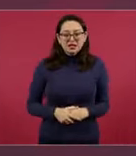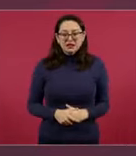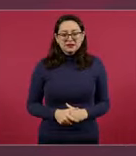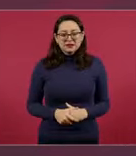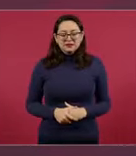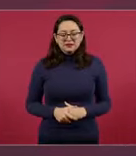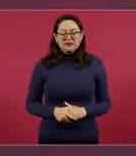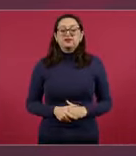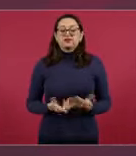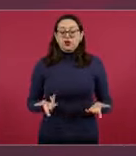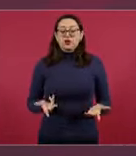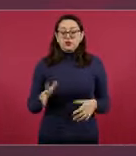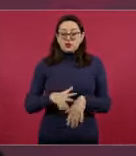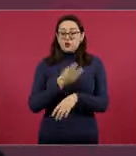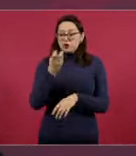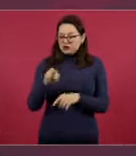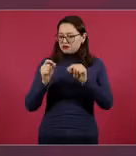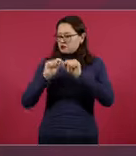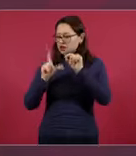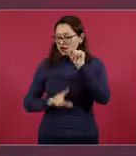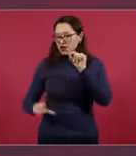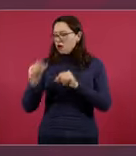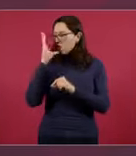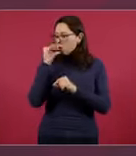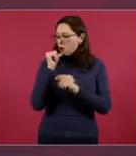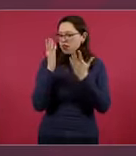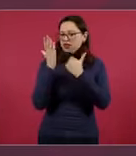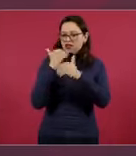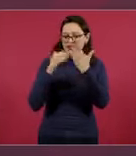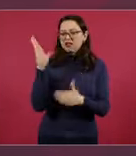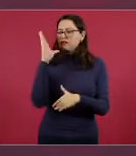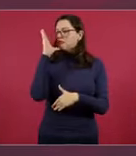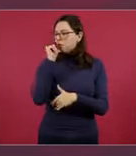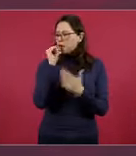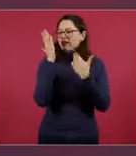Por eso nuestro país no salía adelante.